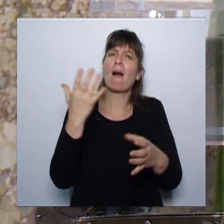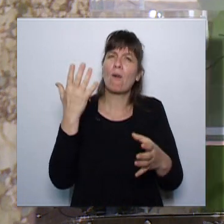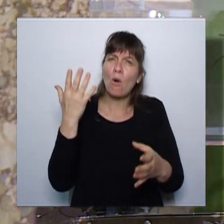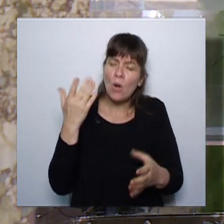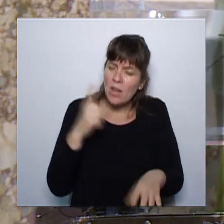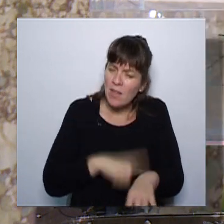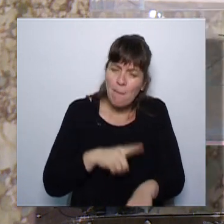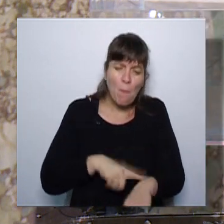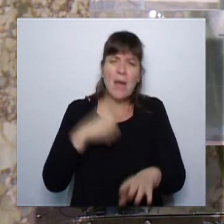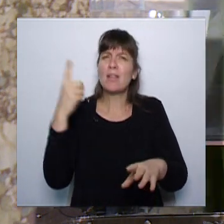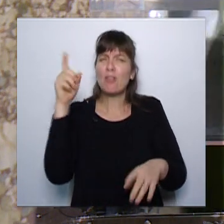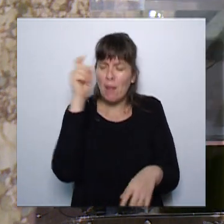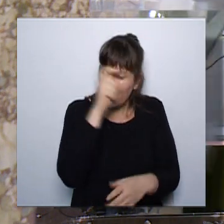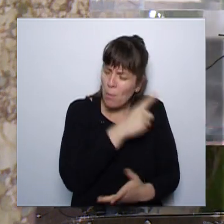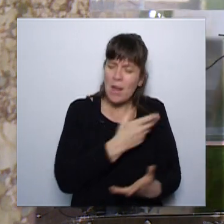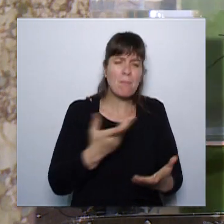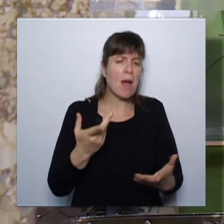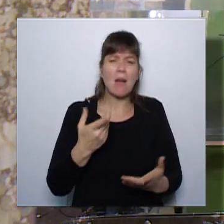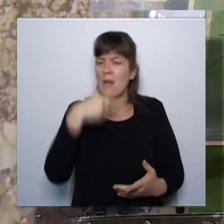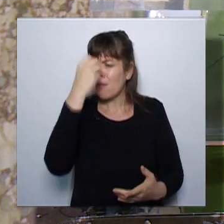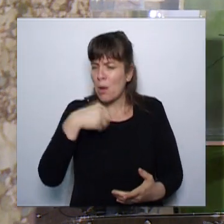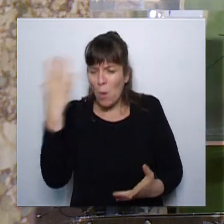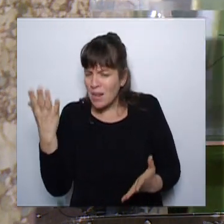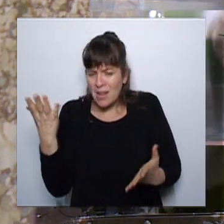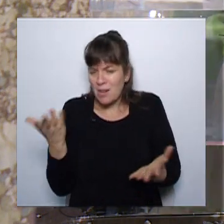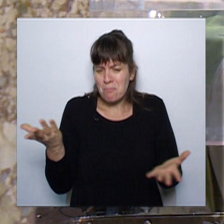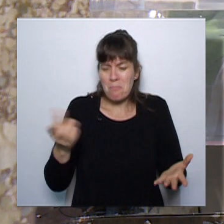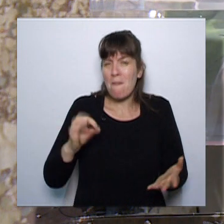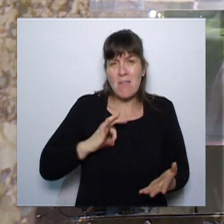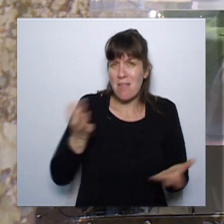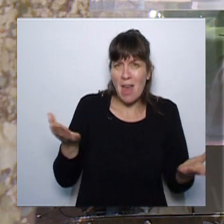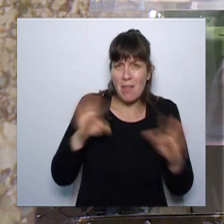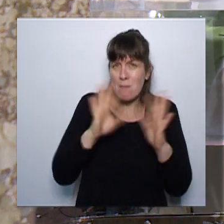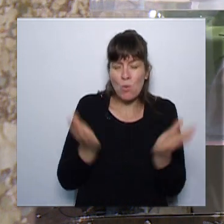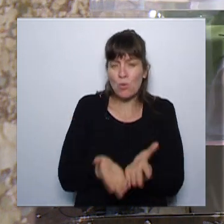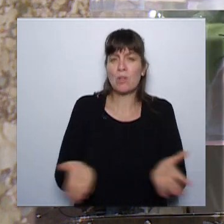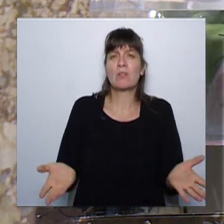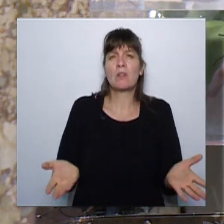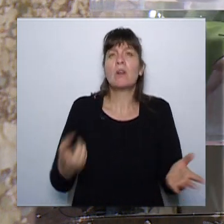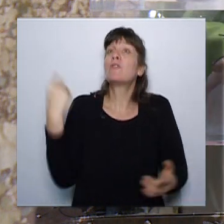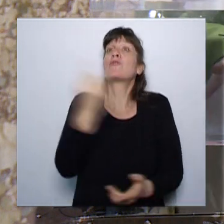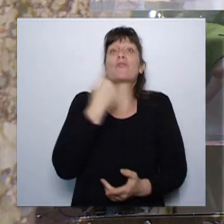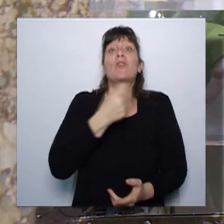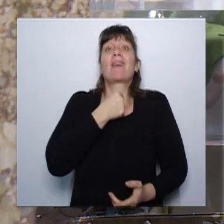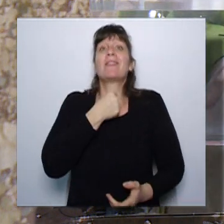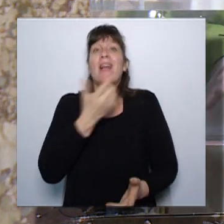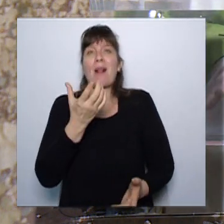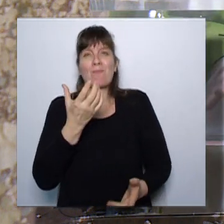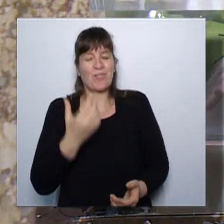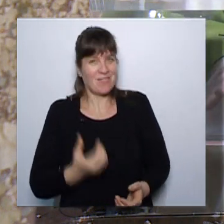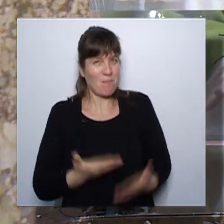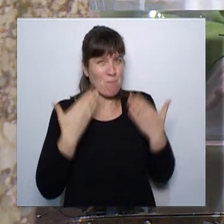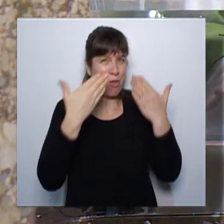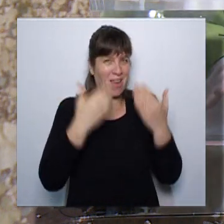la realidad de la situación de la problemática de cualquier realidad del mundo nosotros quisiéramos tener